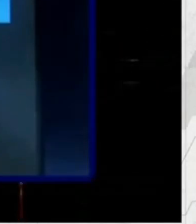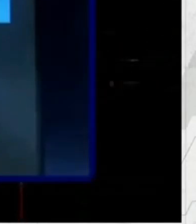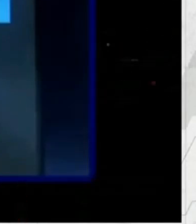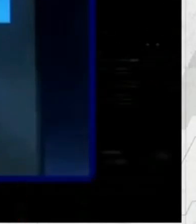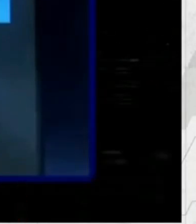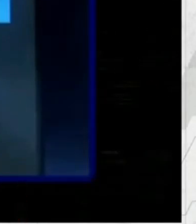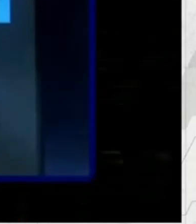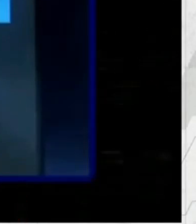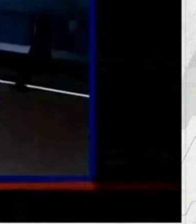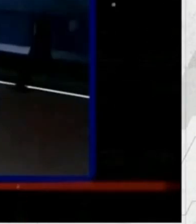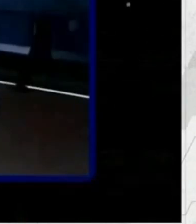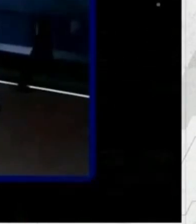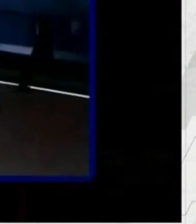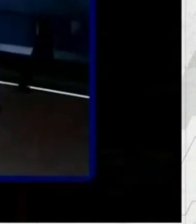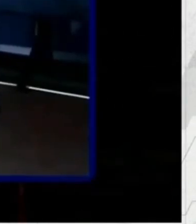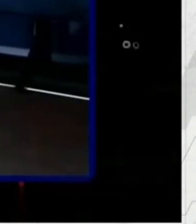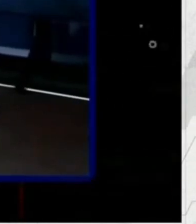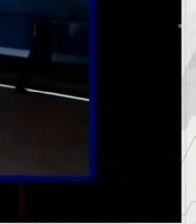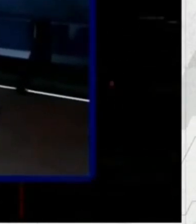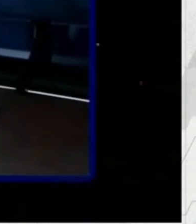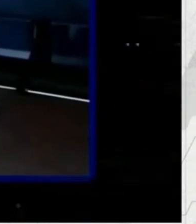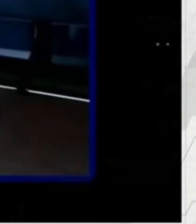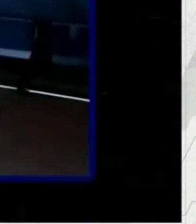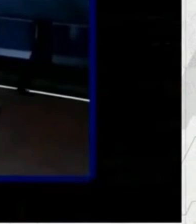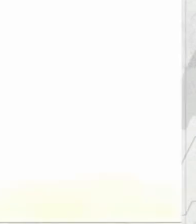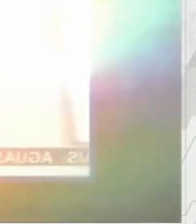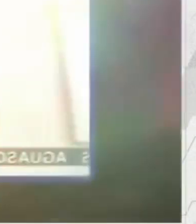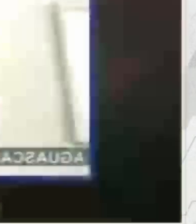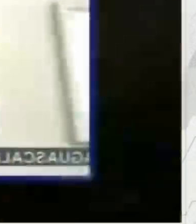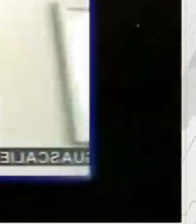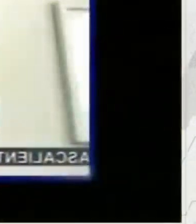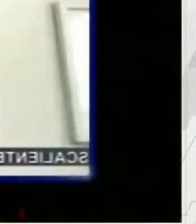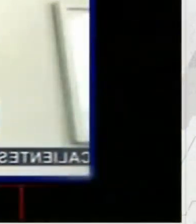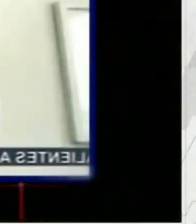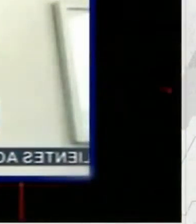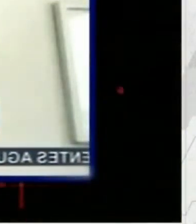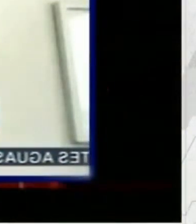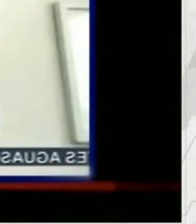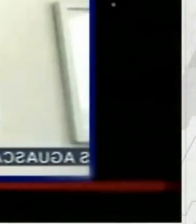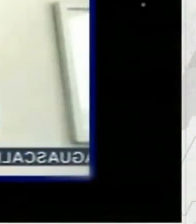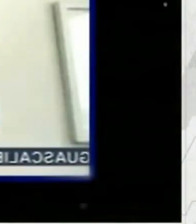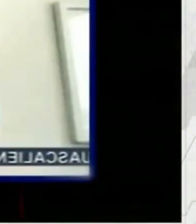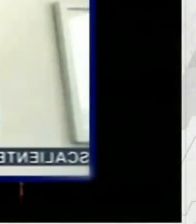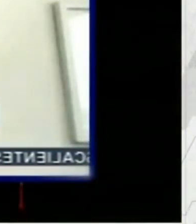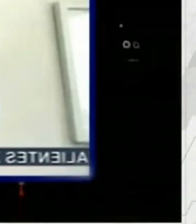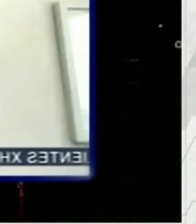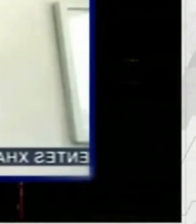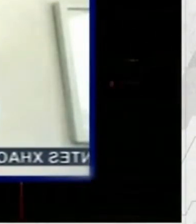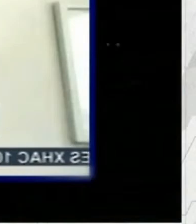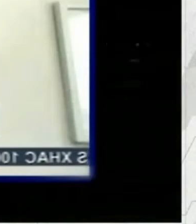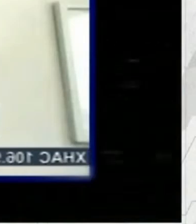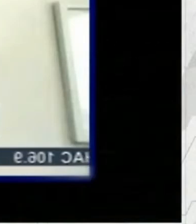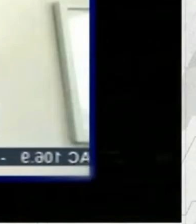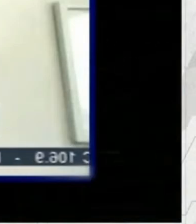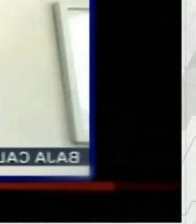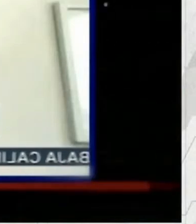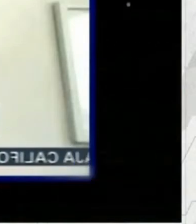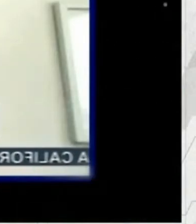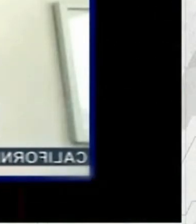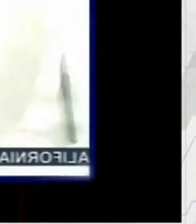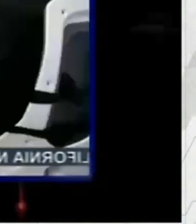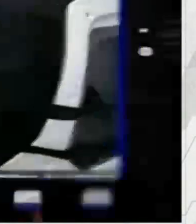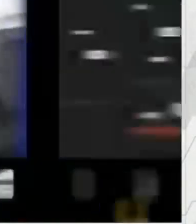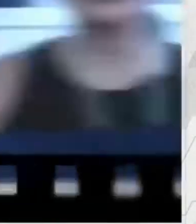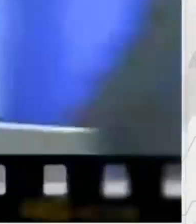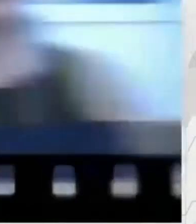hablando. Si fuera privada, estaría quebrada. Y Pemex, Joaquín, Pemex es una bomba de tiempo. Así de